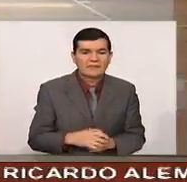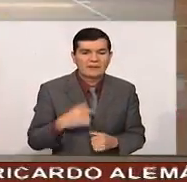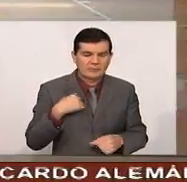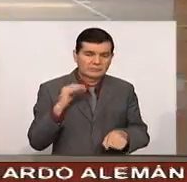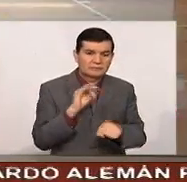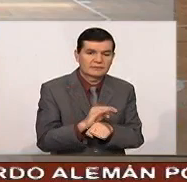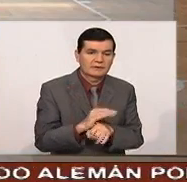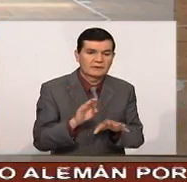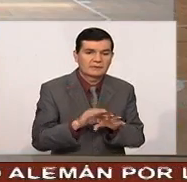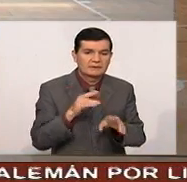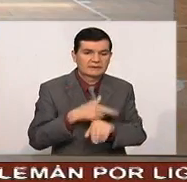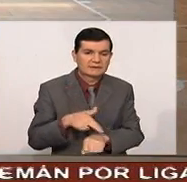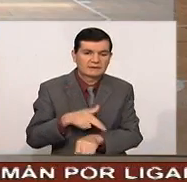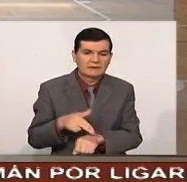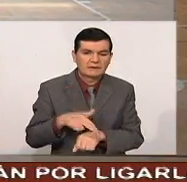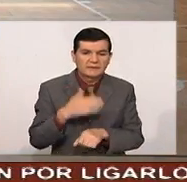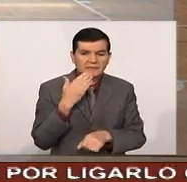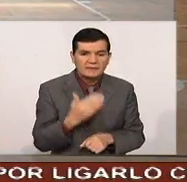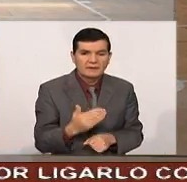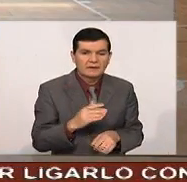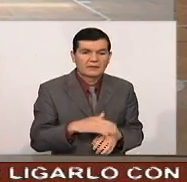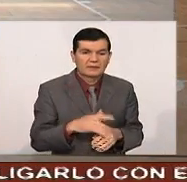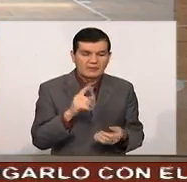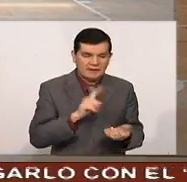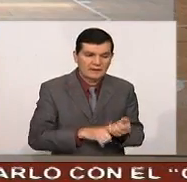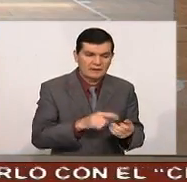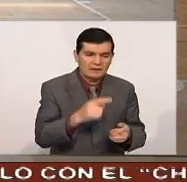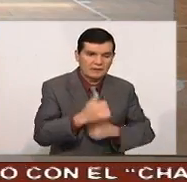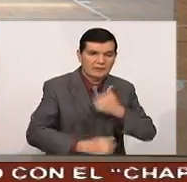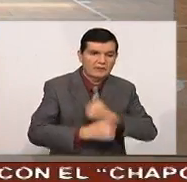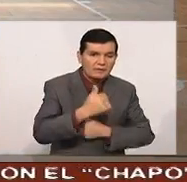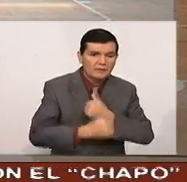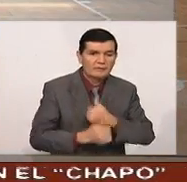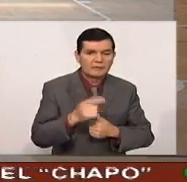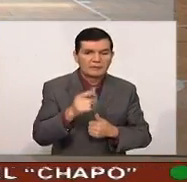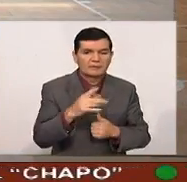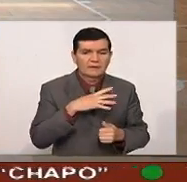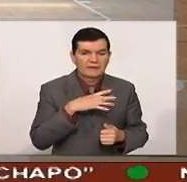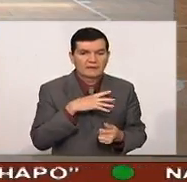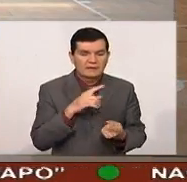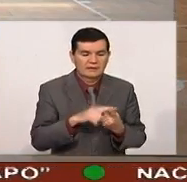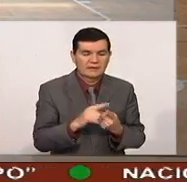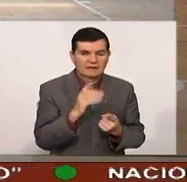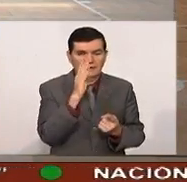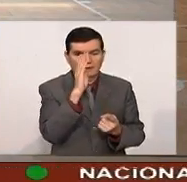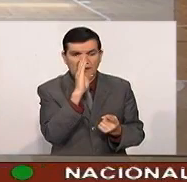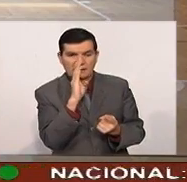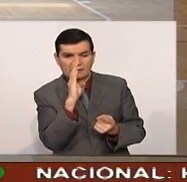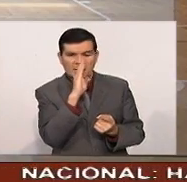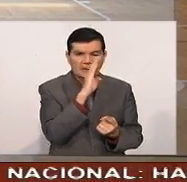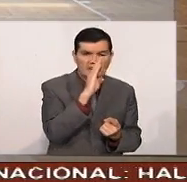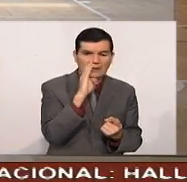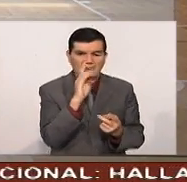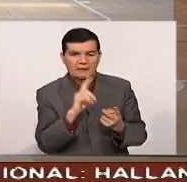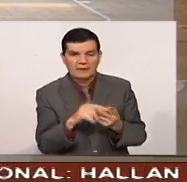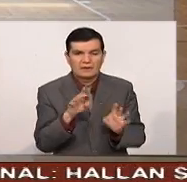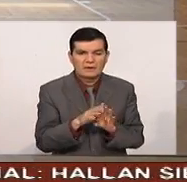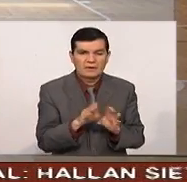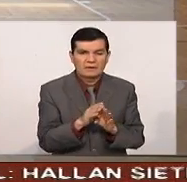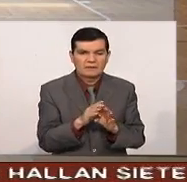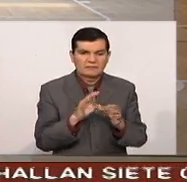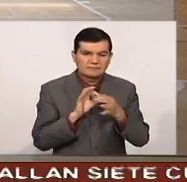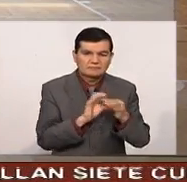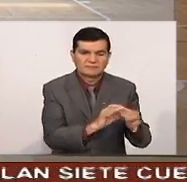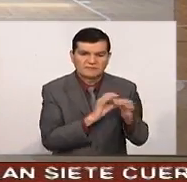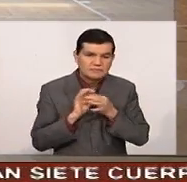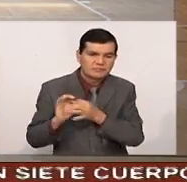Fortalecemos diferentes competencias. Dentro de estas competencias están el equilibrio, la coordinación,